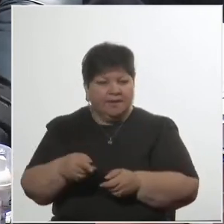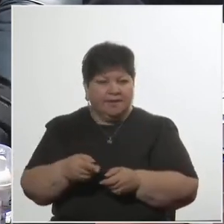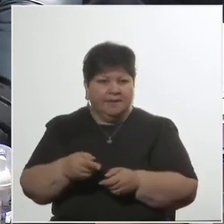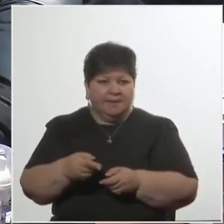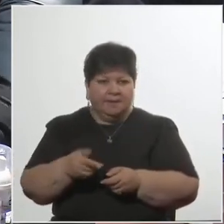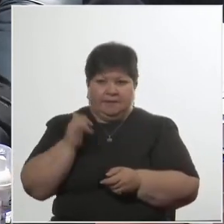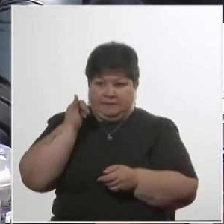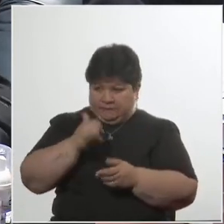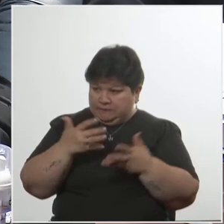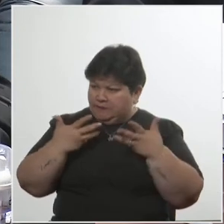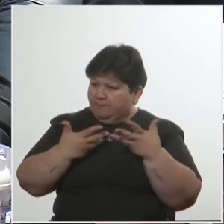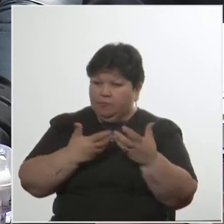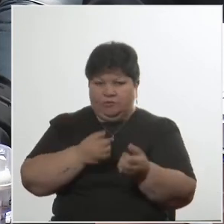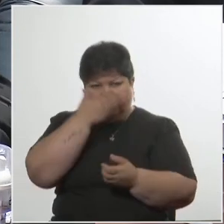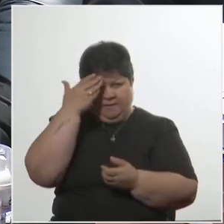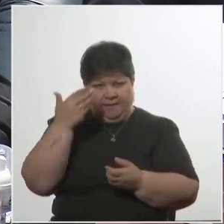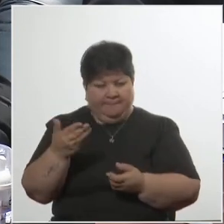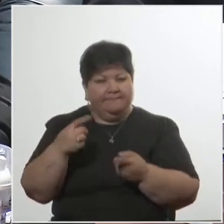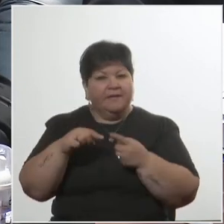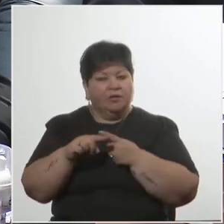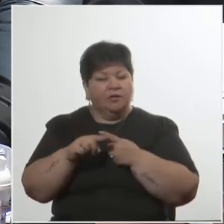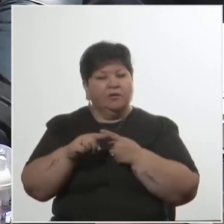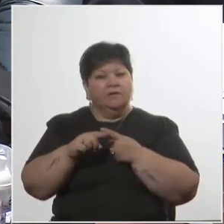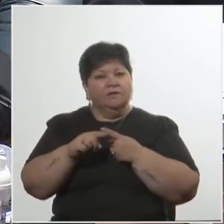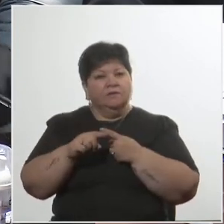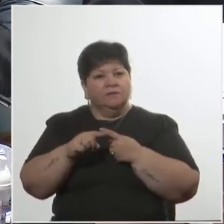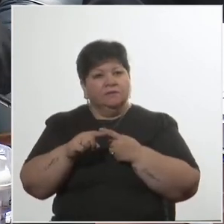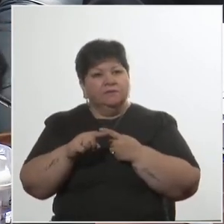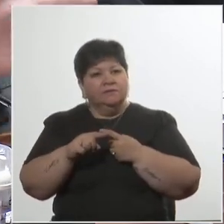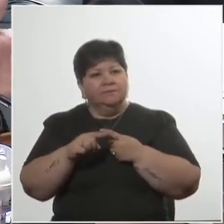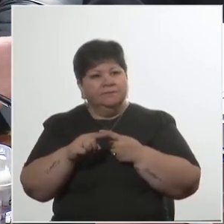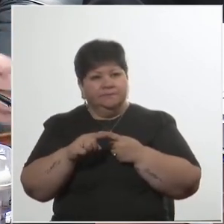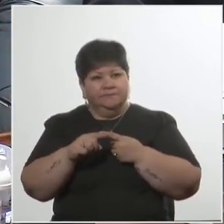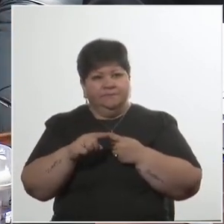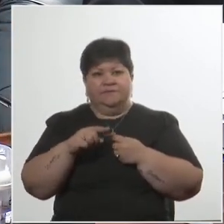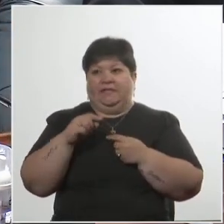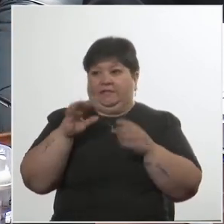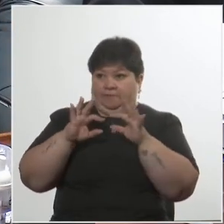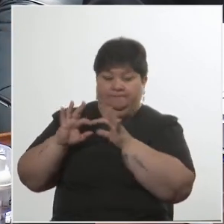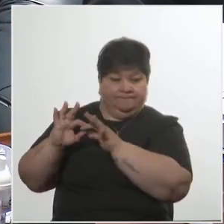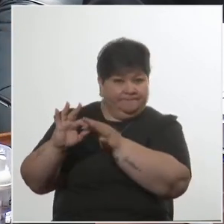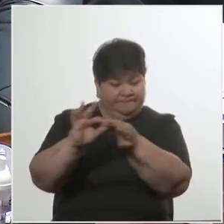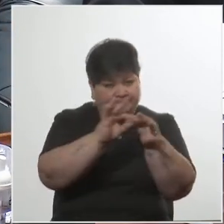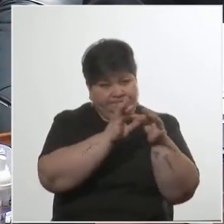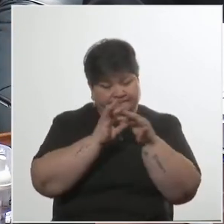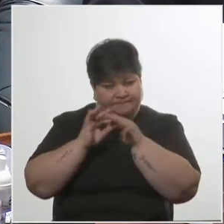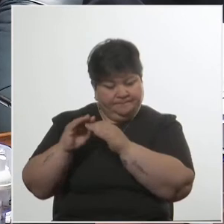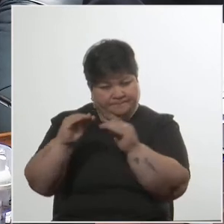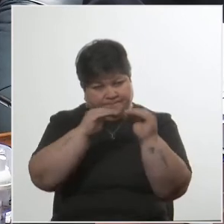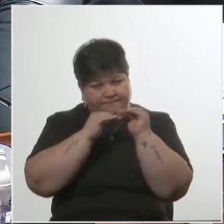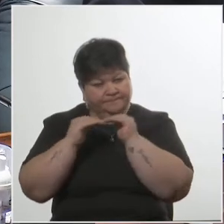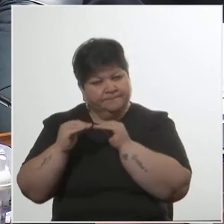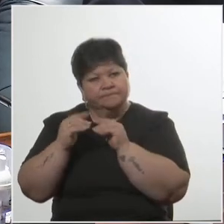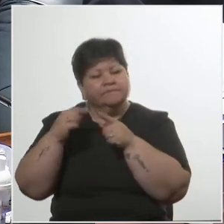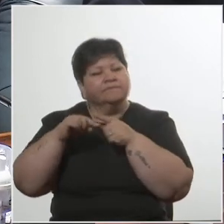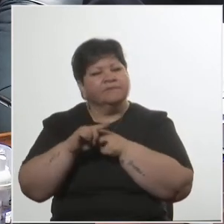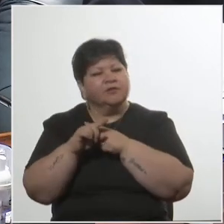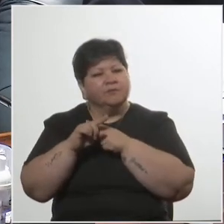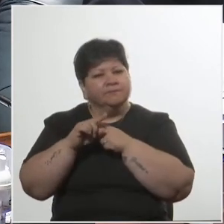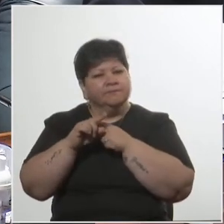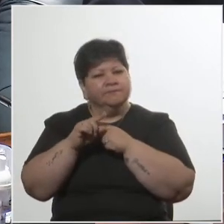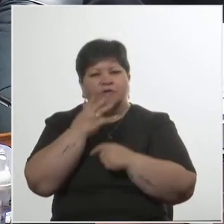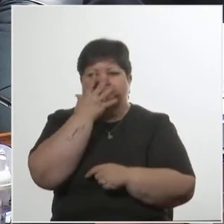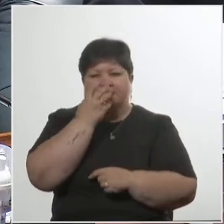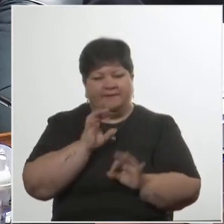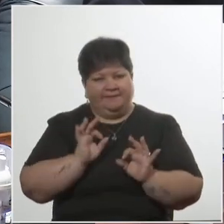por supuesto eso es Yo entiendo que es unánime ahora hacerlo con rigurosidad